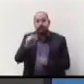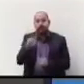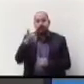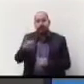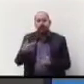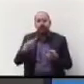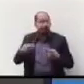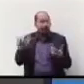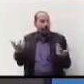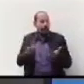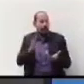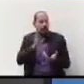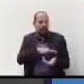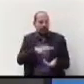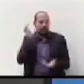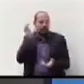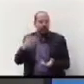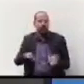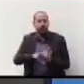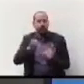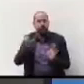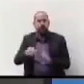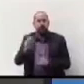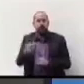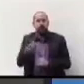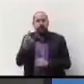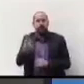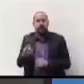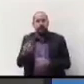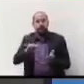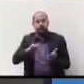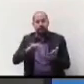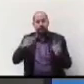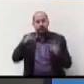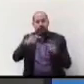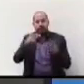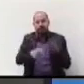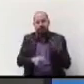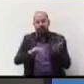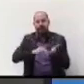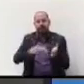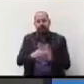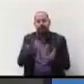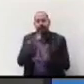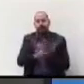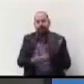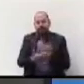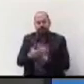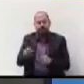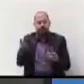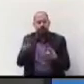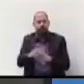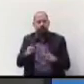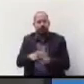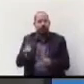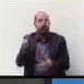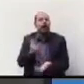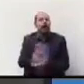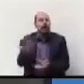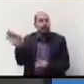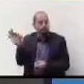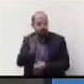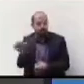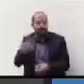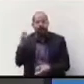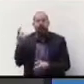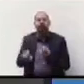conductas. Destaco la detención de 91 objetivos estratégicos por ser generadores de violencia en delitos de alto impacto, algunos